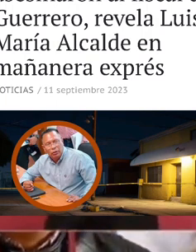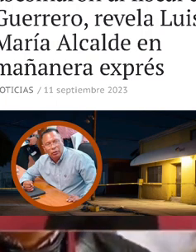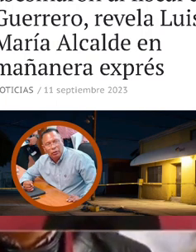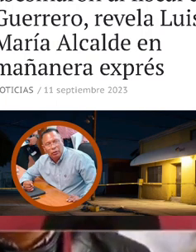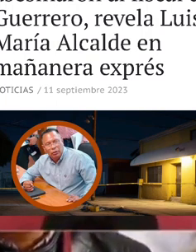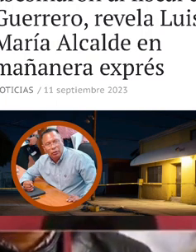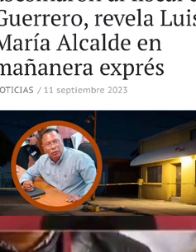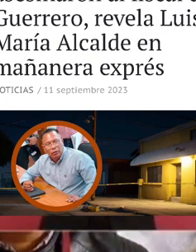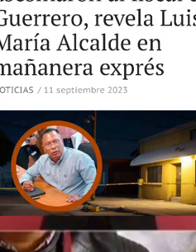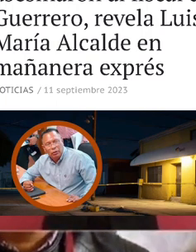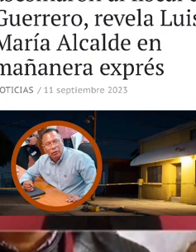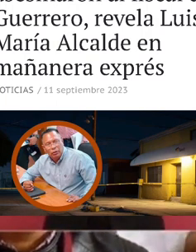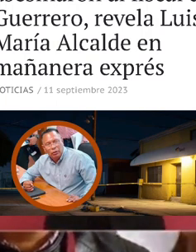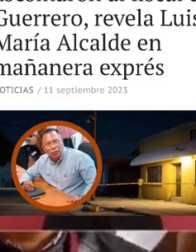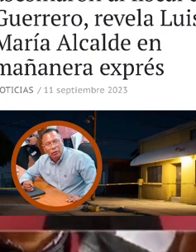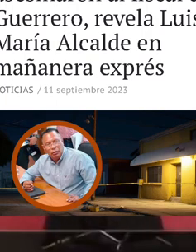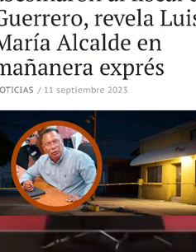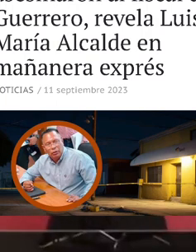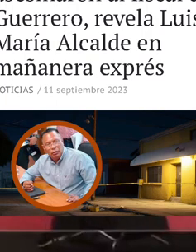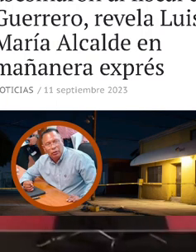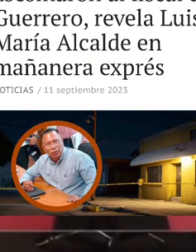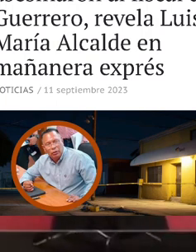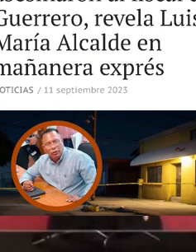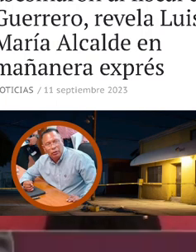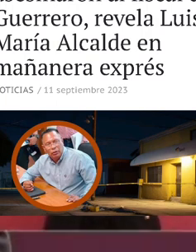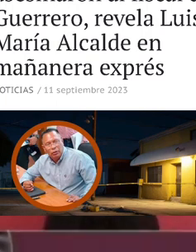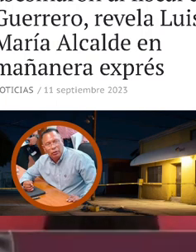da un llamado para usted? En todos los casos hay